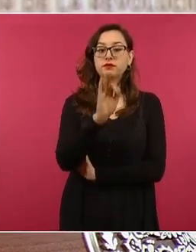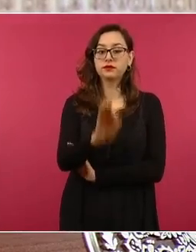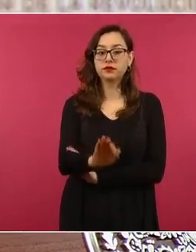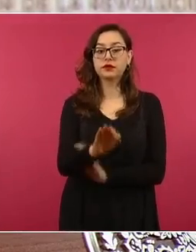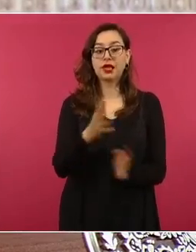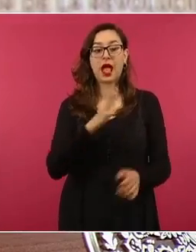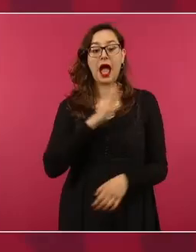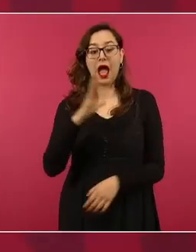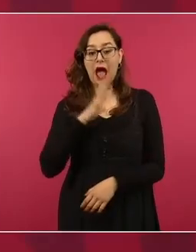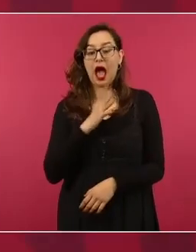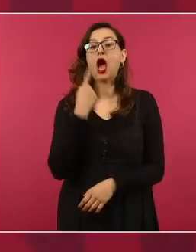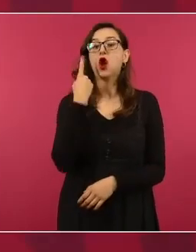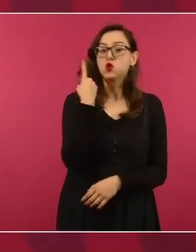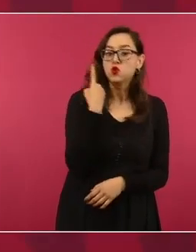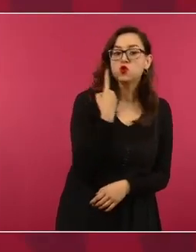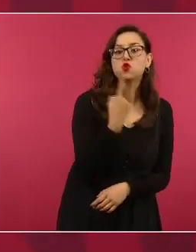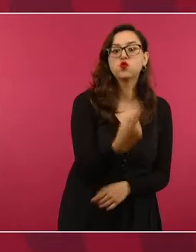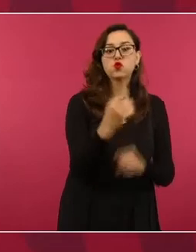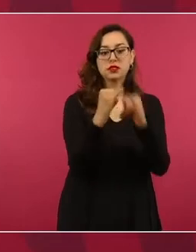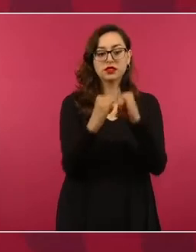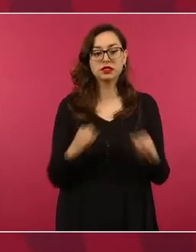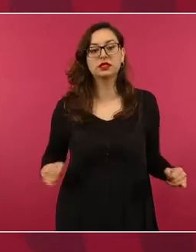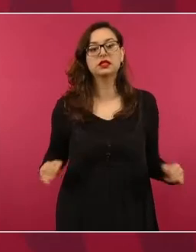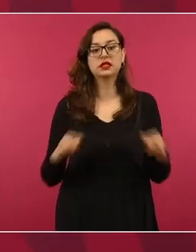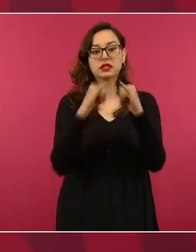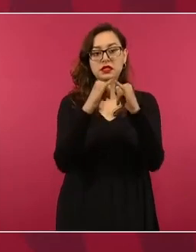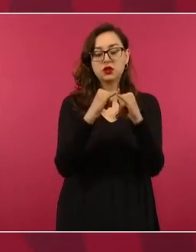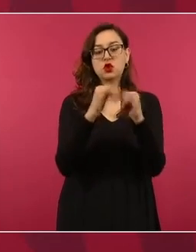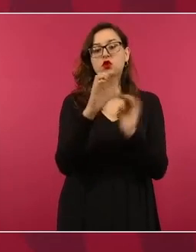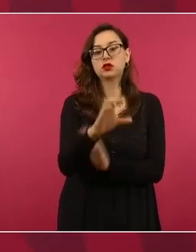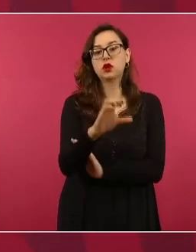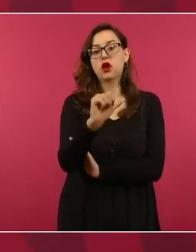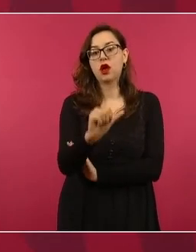la judicatura. Yo ahí es donde veo